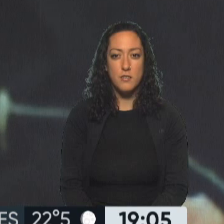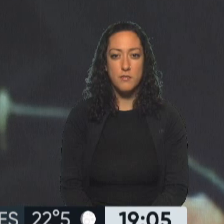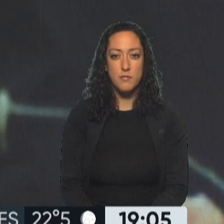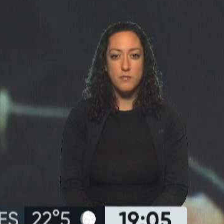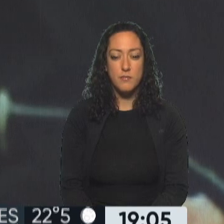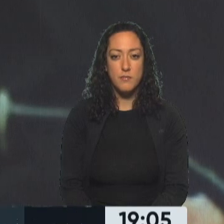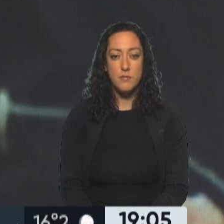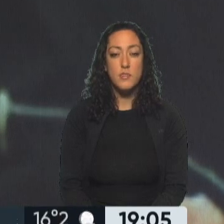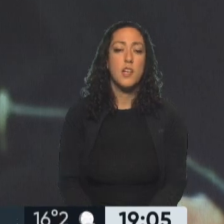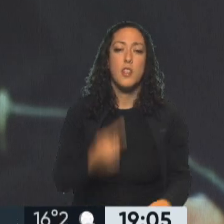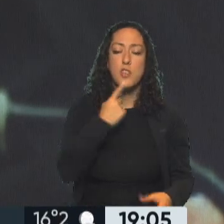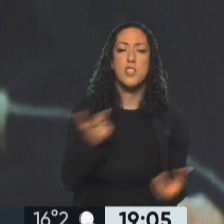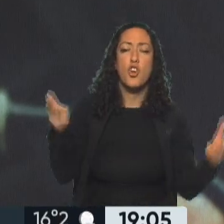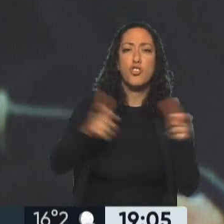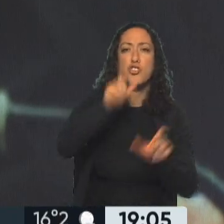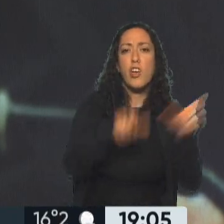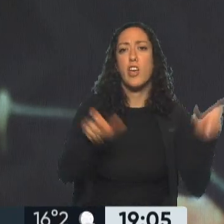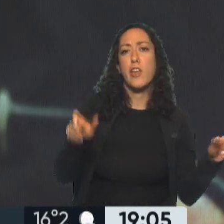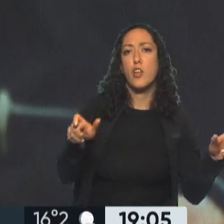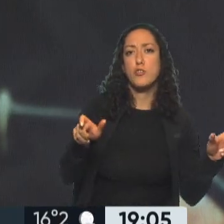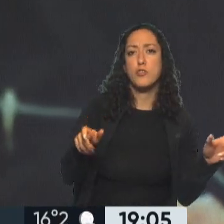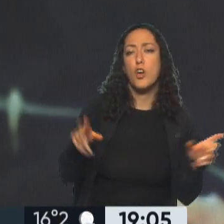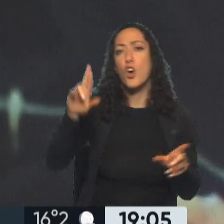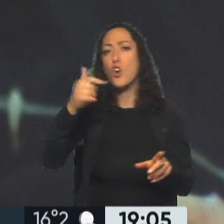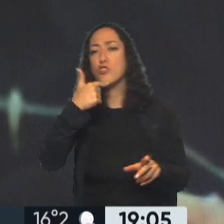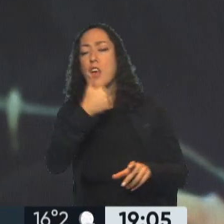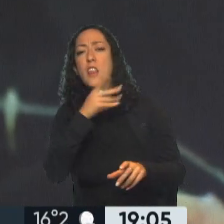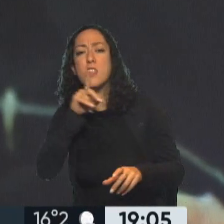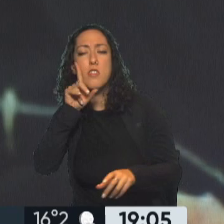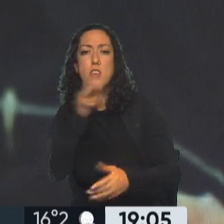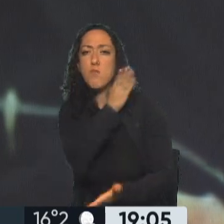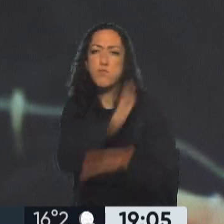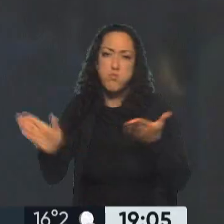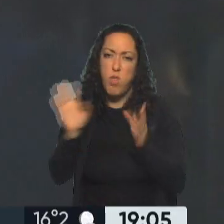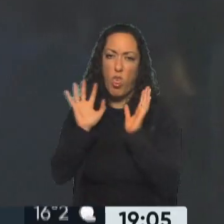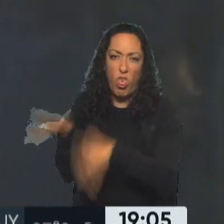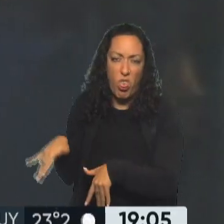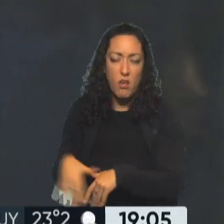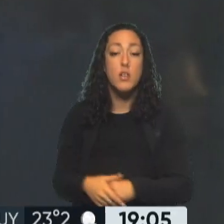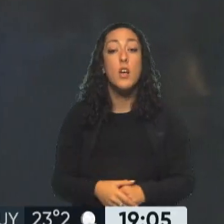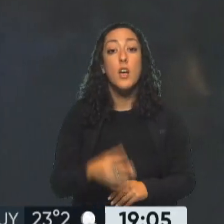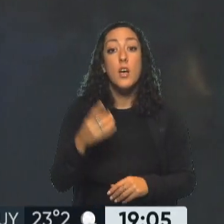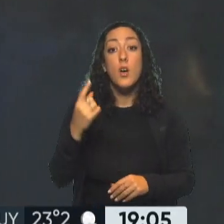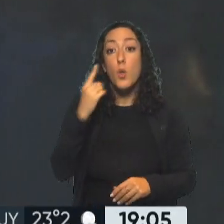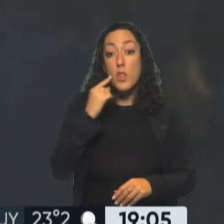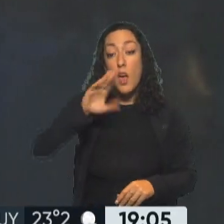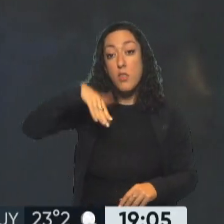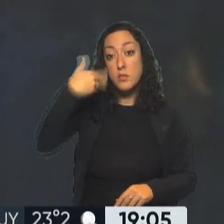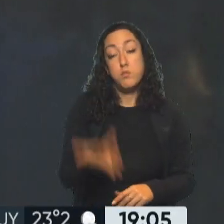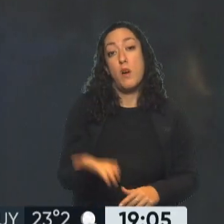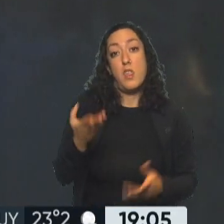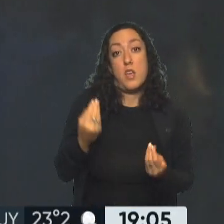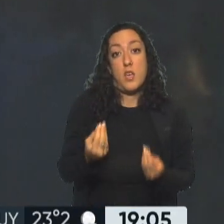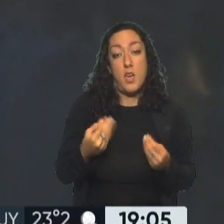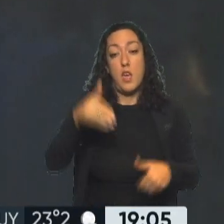Cuando yo leo consejeros repudian a Rosati, me falta comprender parte de la historia. ¿Cómo que? Hoy es el día después de los fallos que